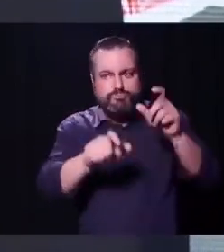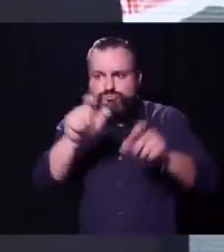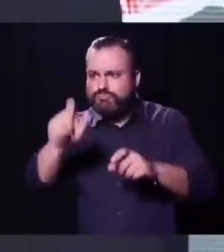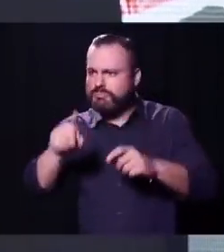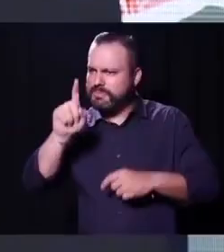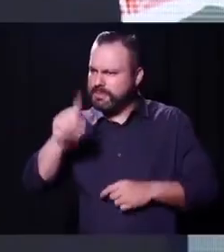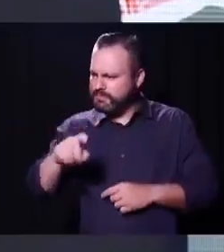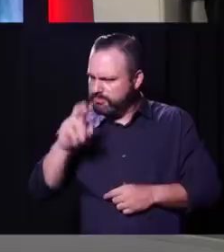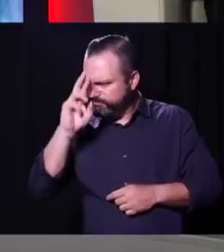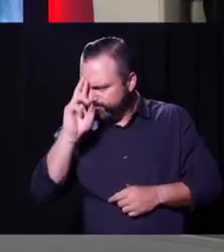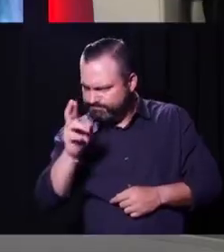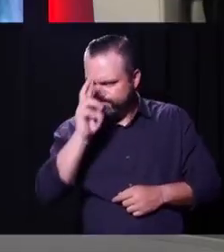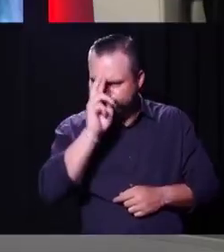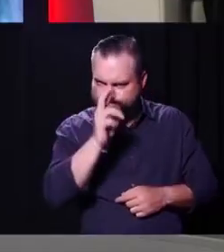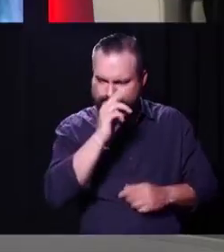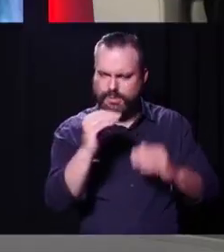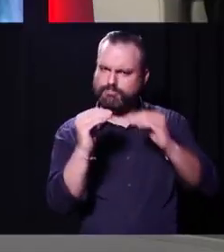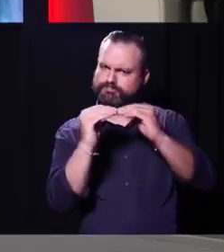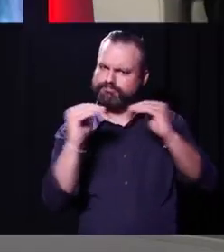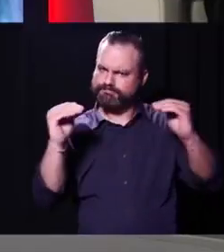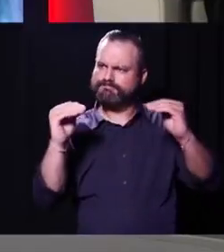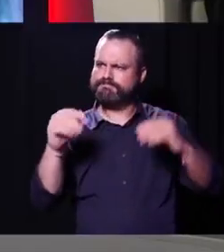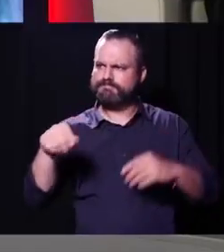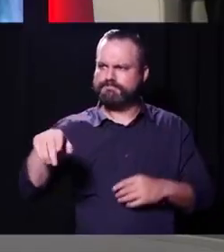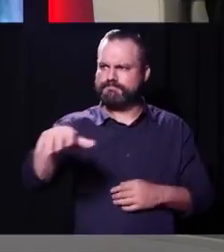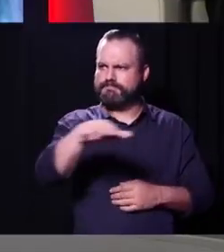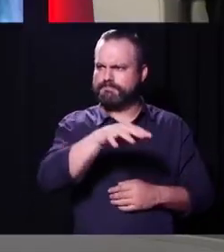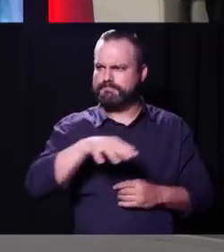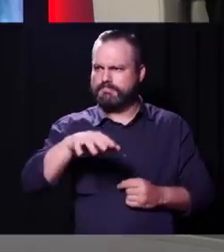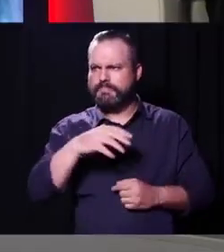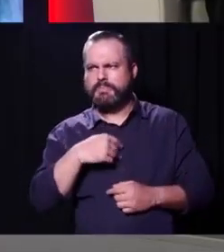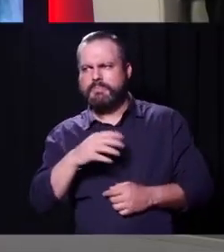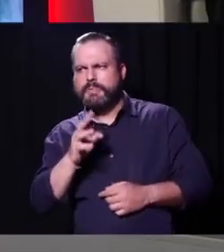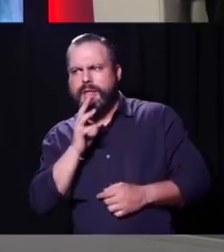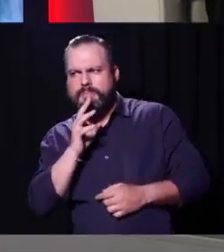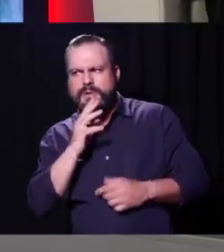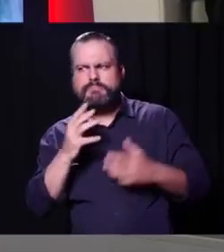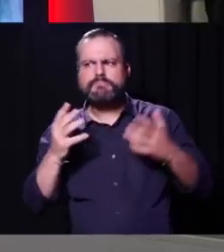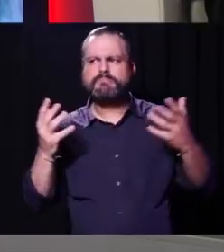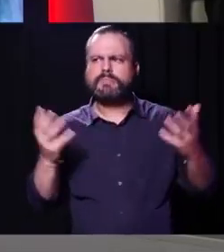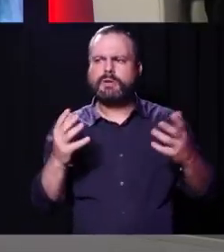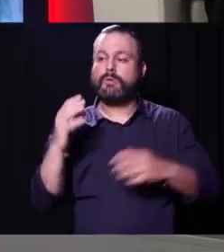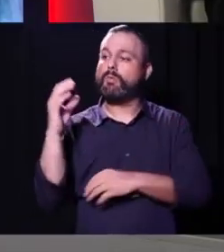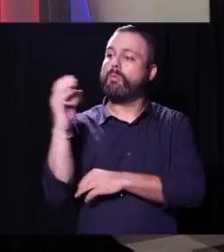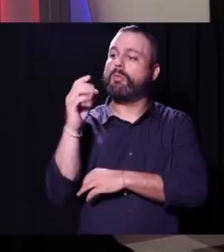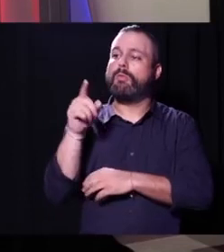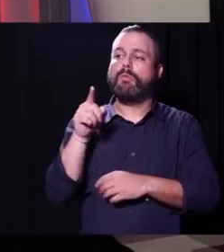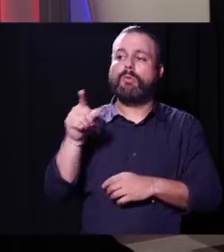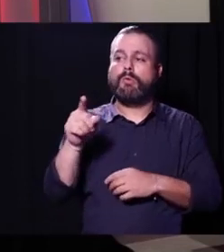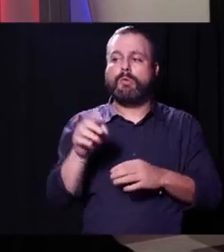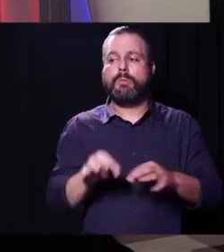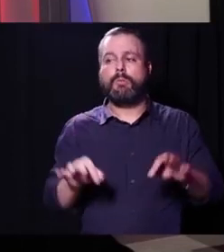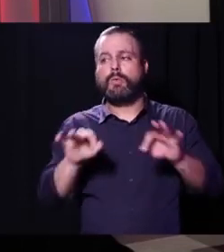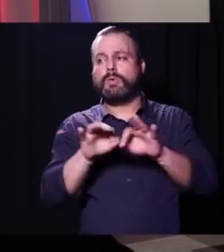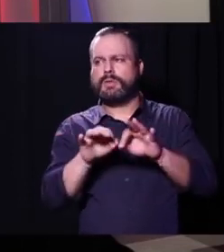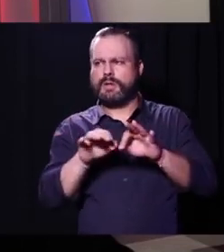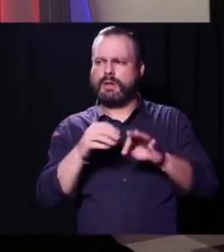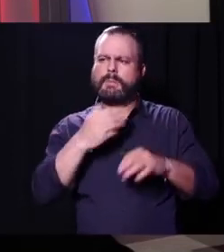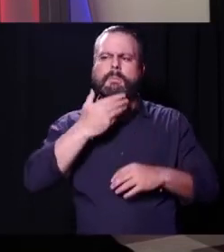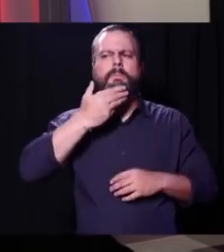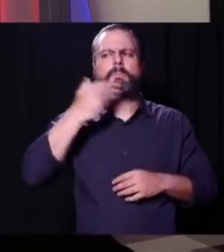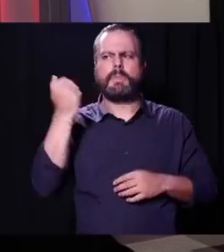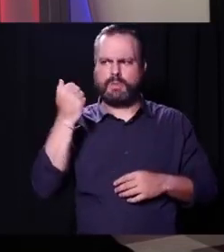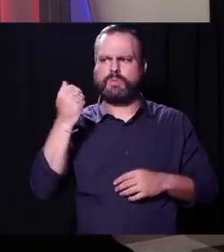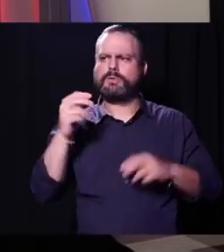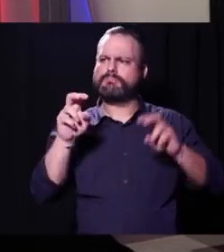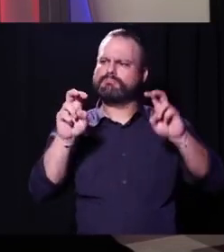Ahora, y ya que estamos hablando de Colombia, ¿cómo resolver el tema con la OMC? ¿Estás hablando de la Organización Mundial sí, de Comercio? Sí,